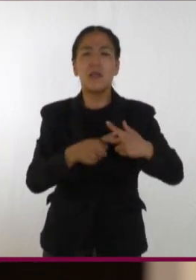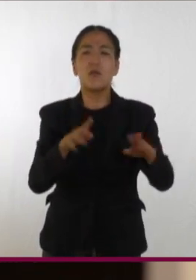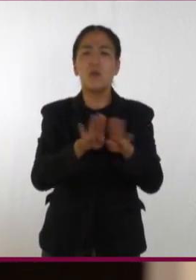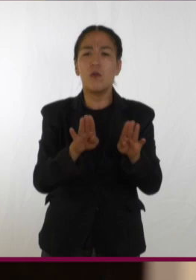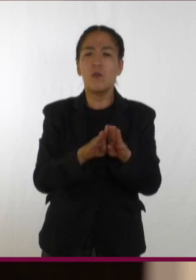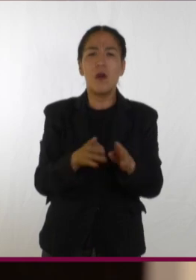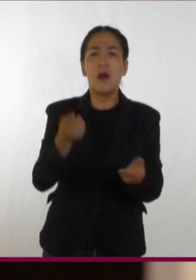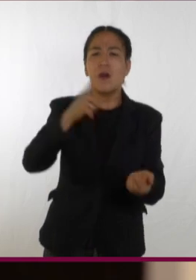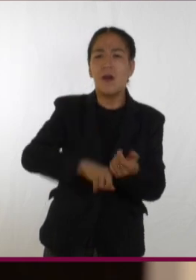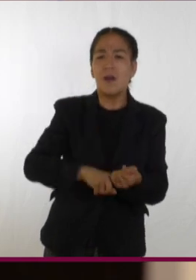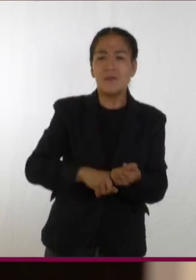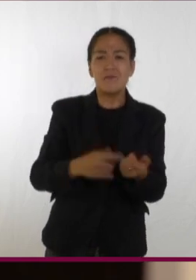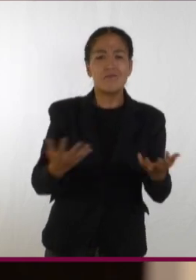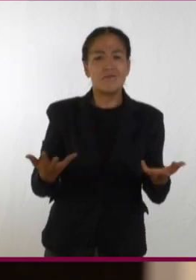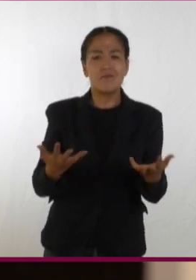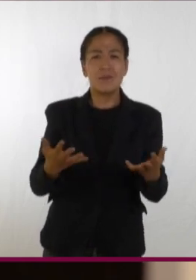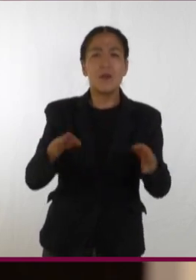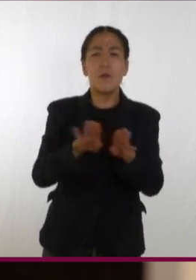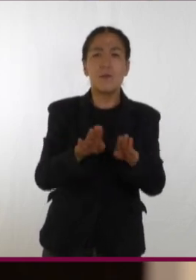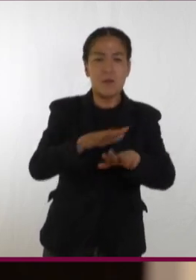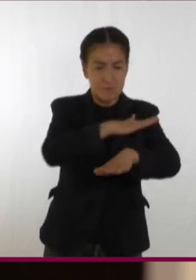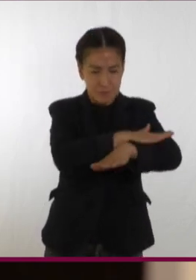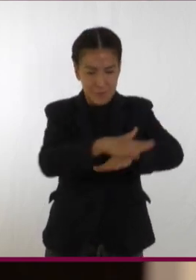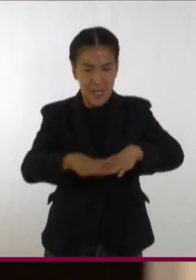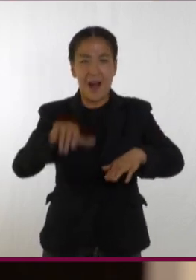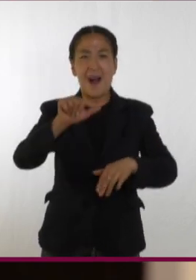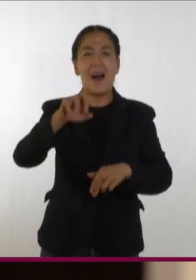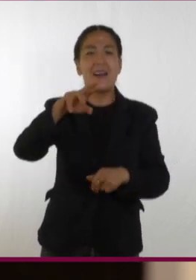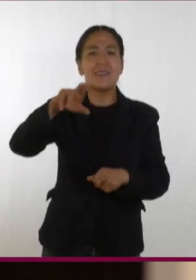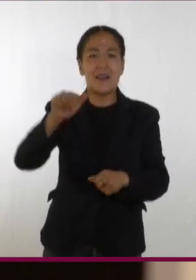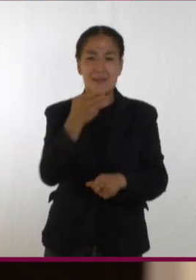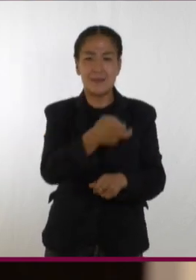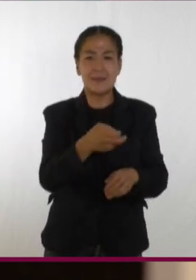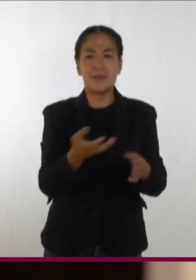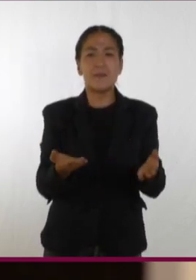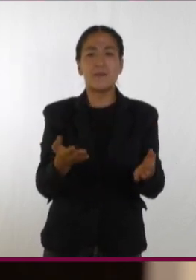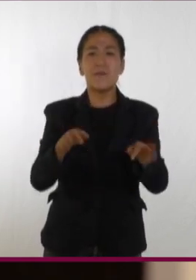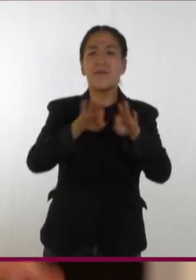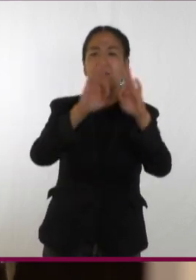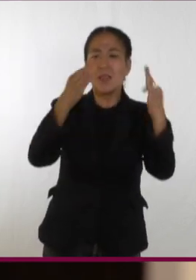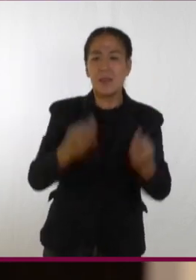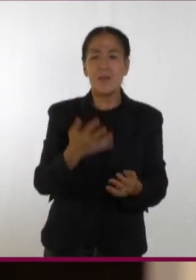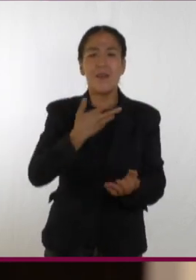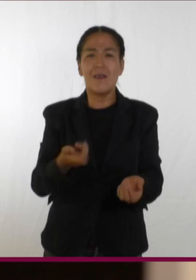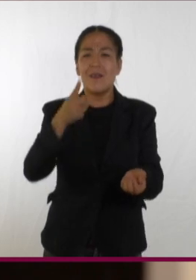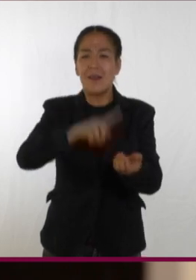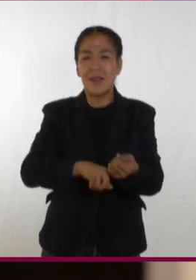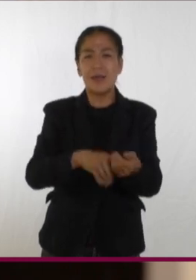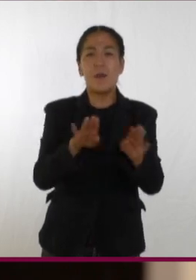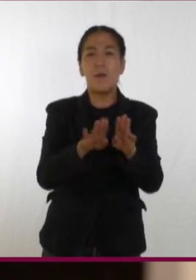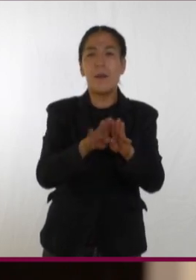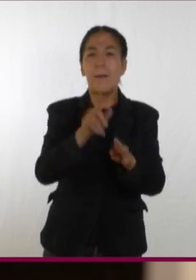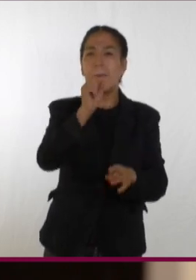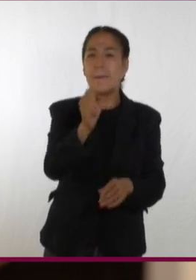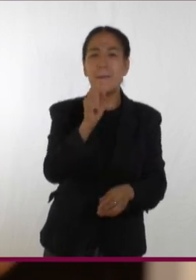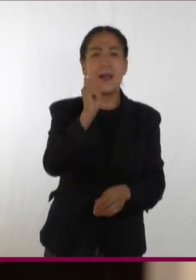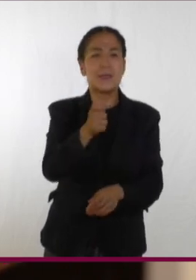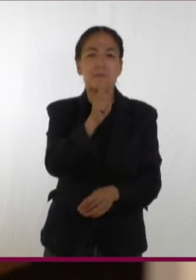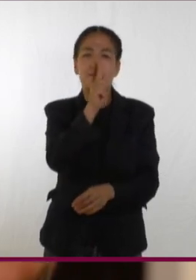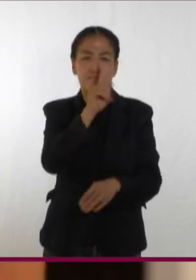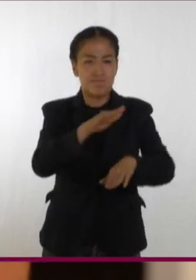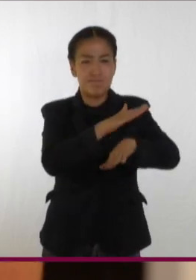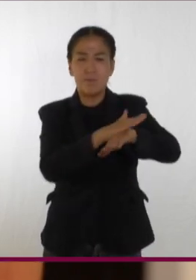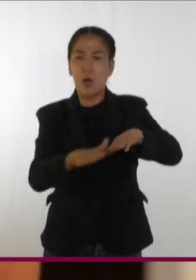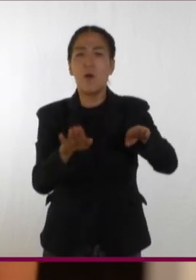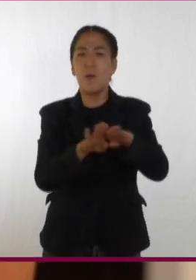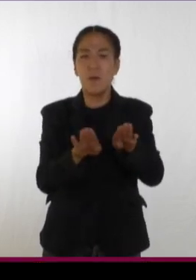irregulares. ¿Cómo es que las matemáticas se calculan, por un lado, las superficies o el área de estas regiones, de estas figuras que tienen